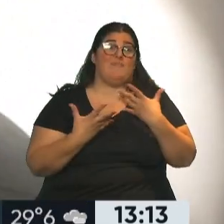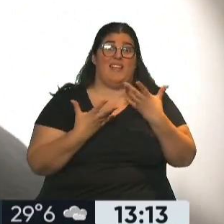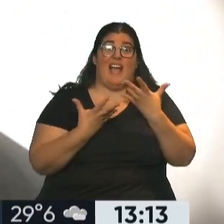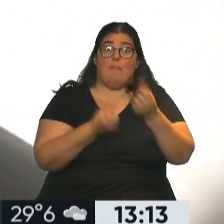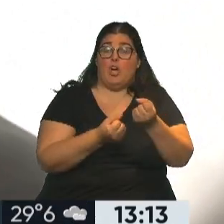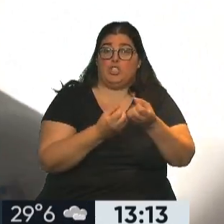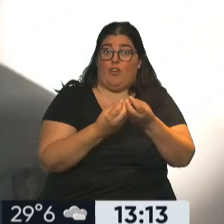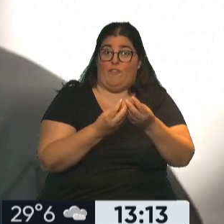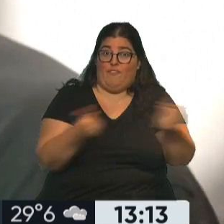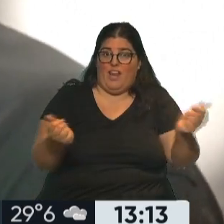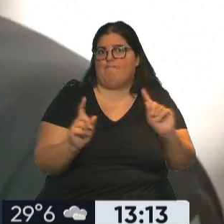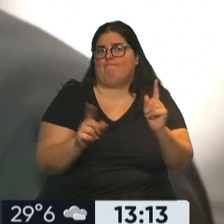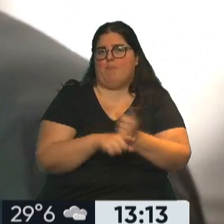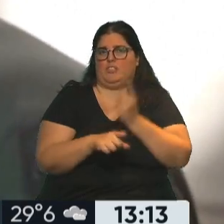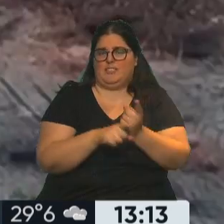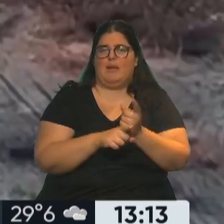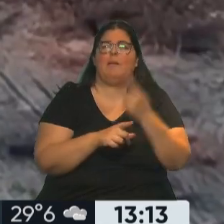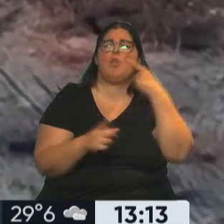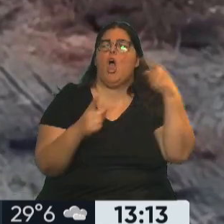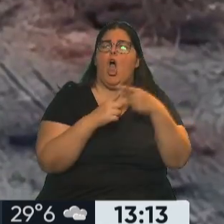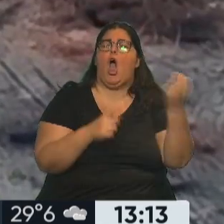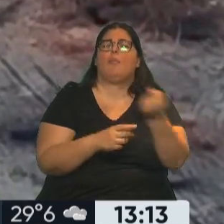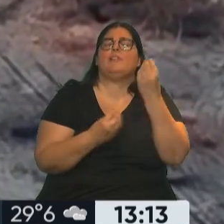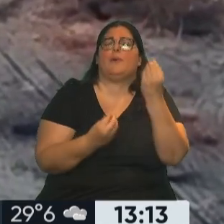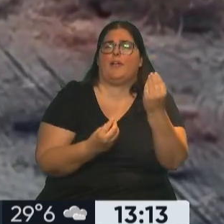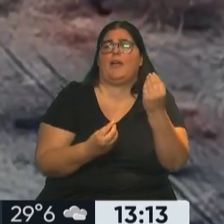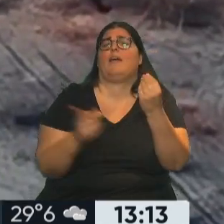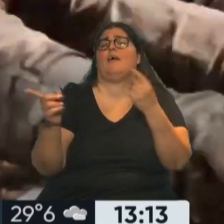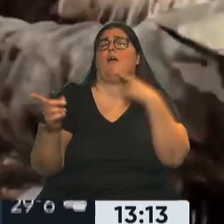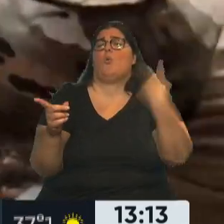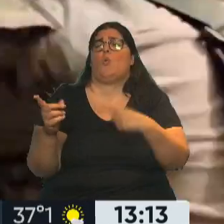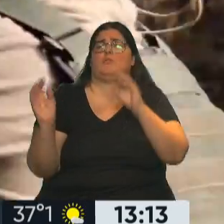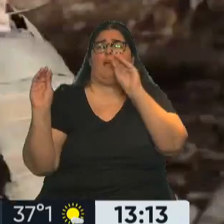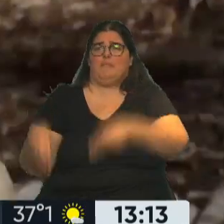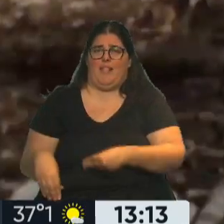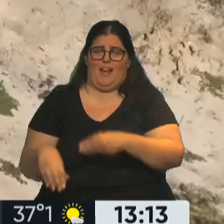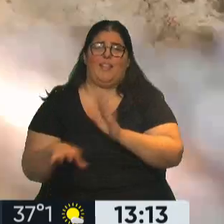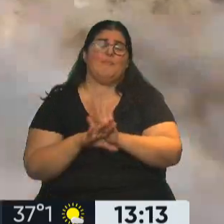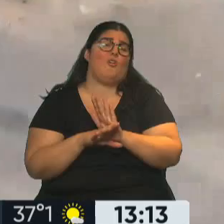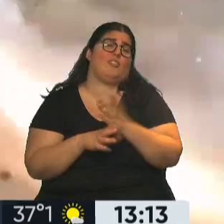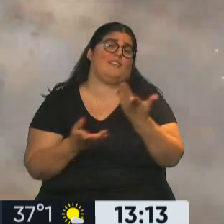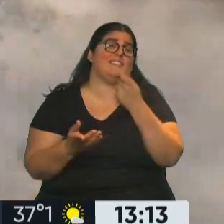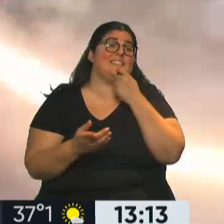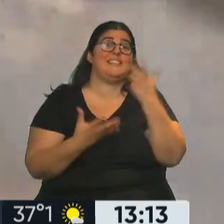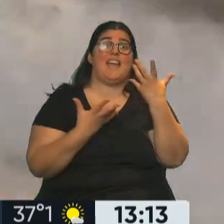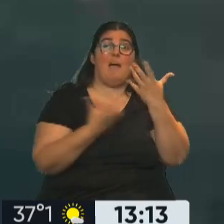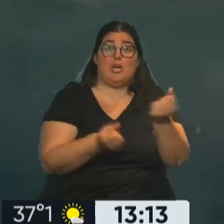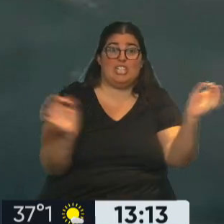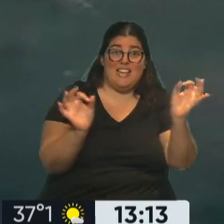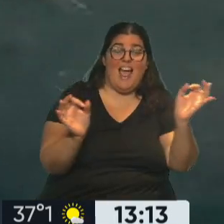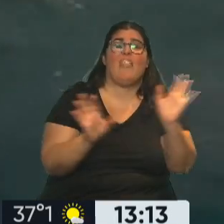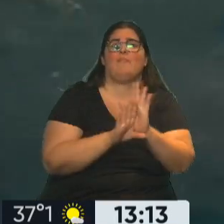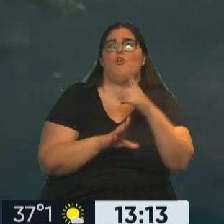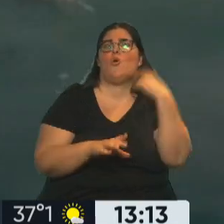allá de las dificultades ni la meta de contribuir a una derrota militar de moku porque sería solo cuestión de tiempo que una Rusia fortalecida